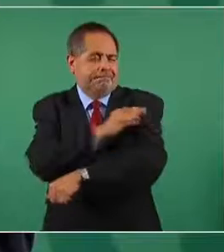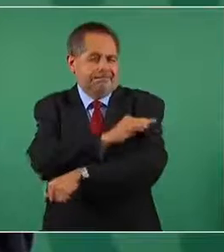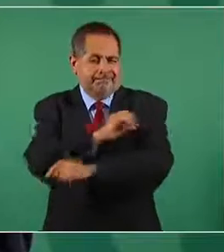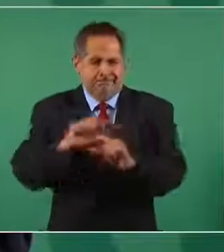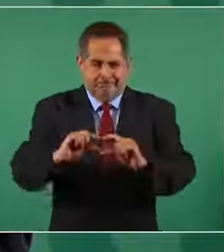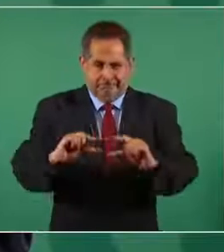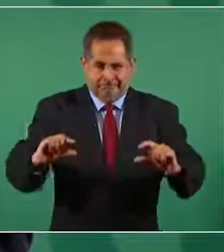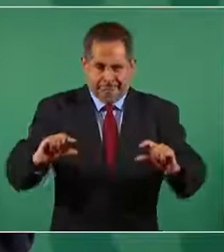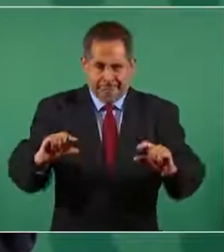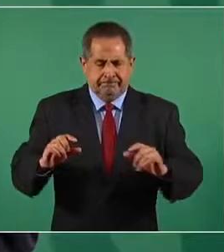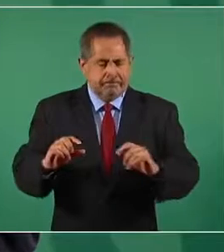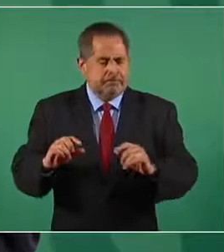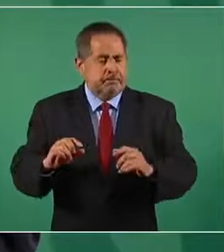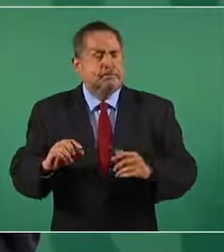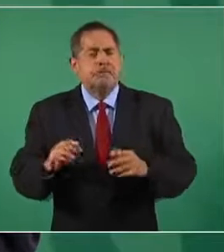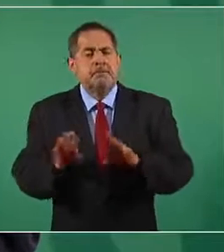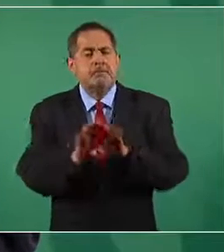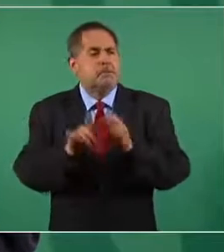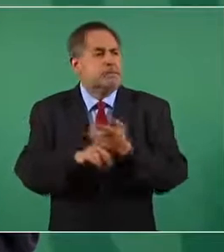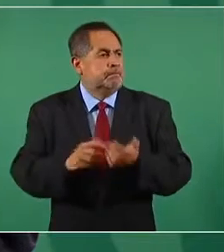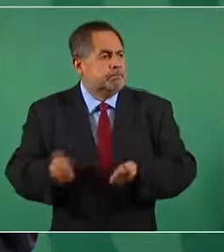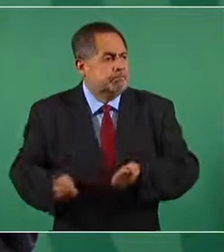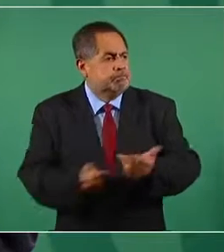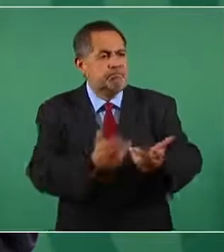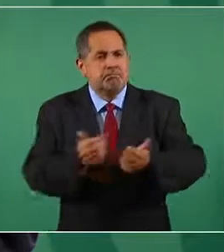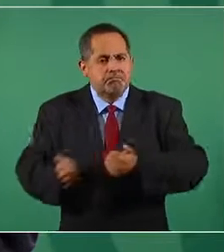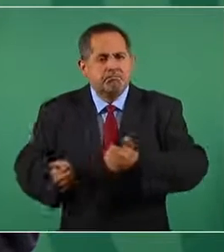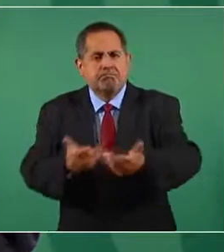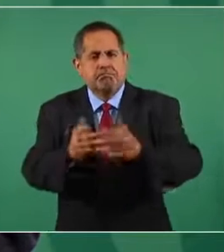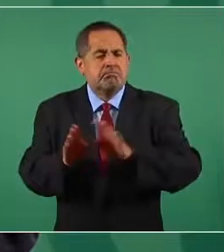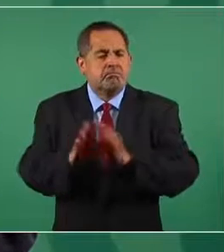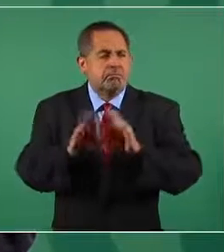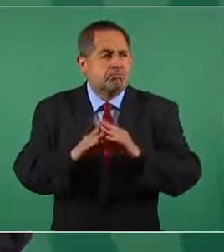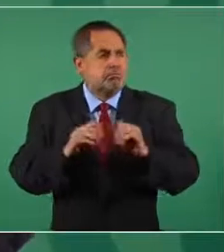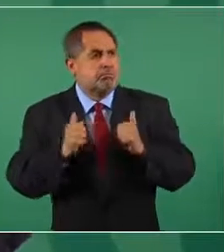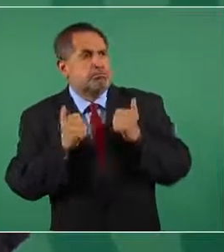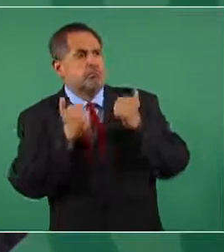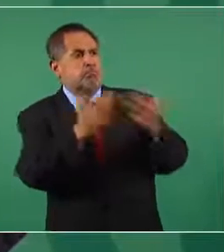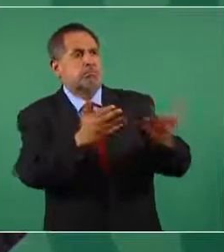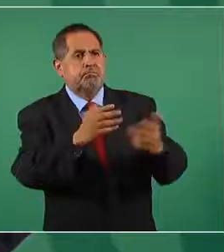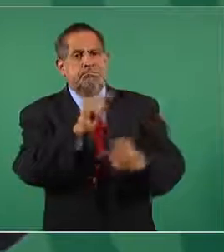se lleva a cabo para que lleguen